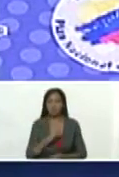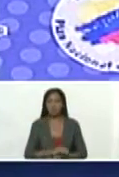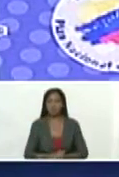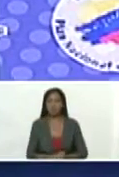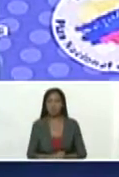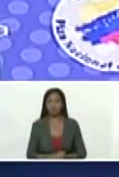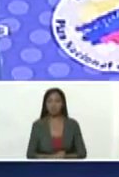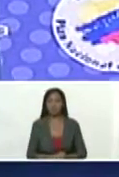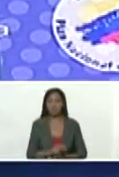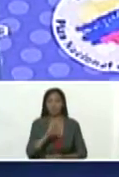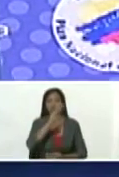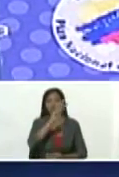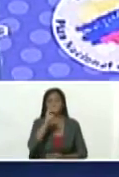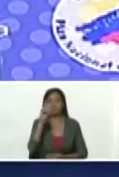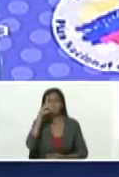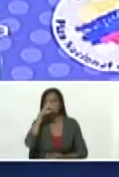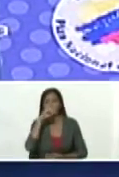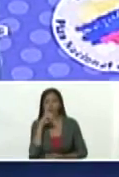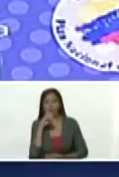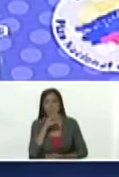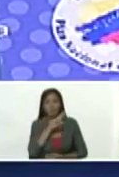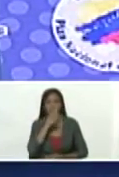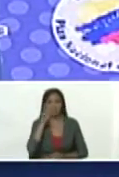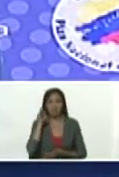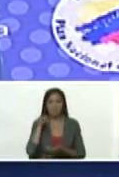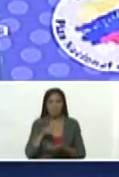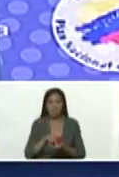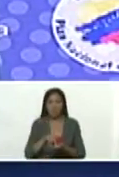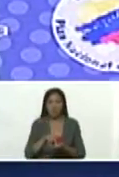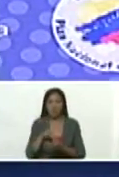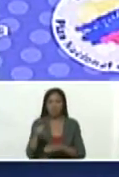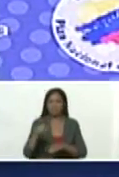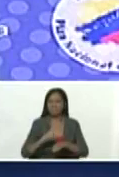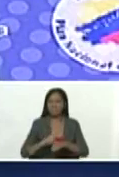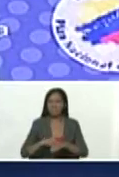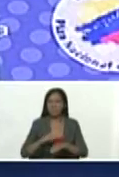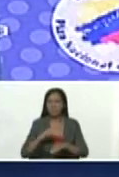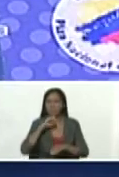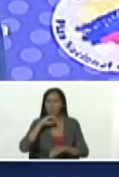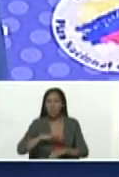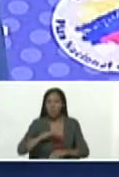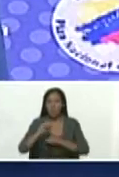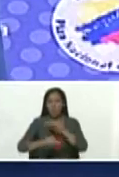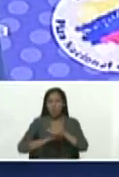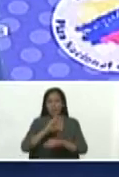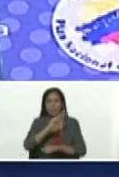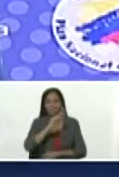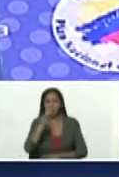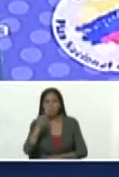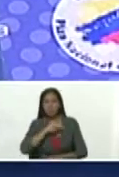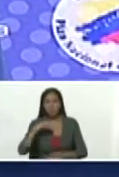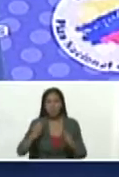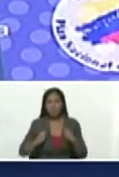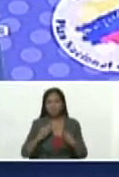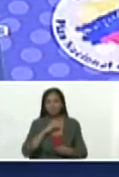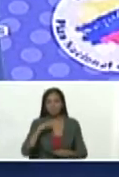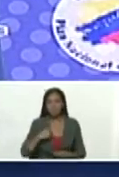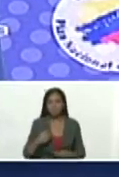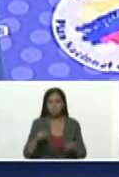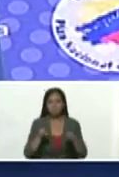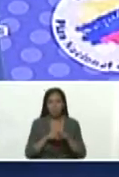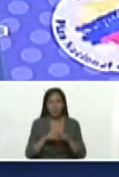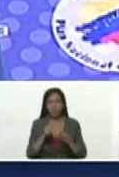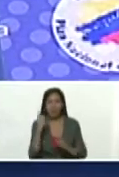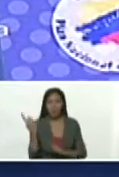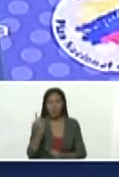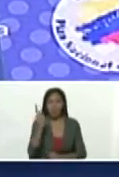en 200 años de república, en este tiempo histórico del siglo XXI que estamos viviendo, es la